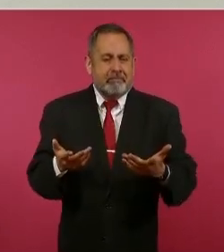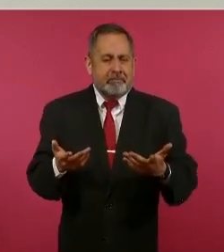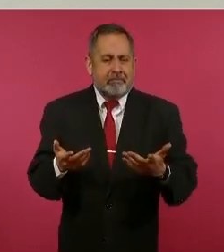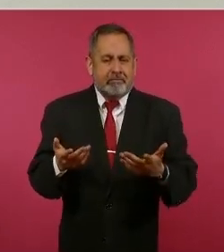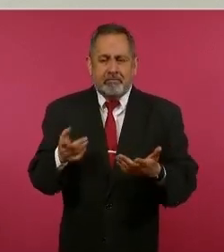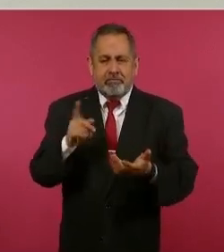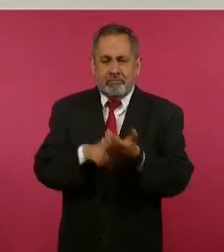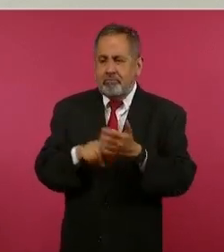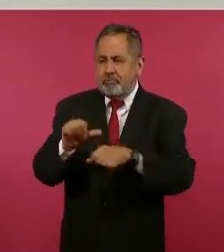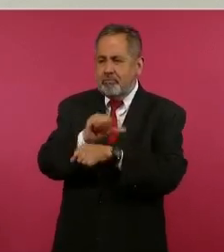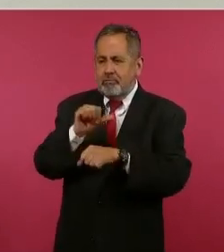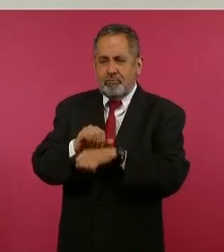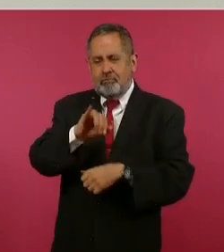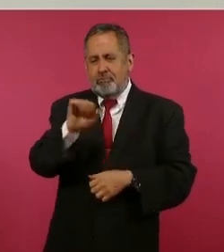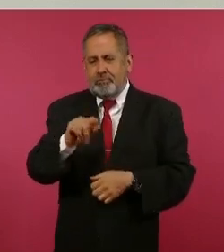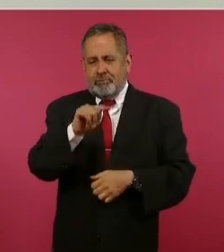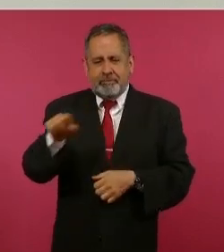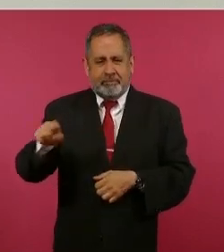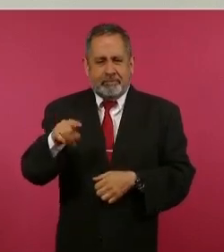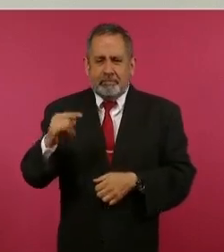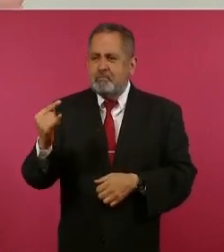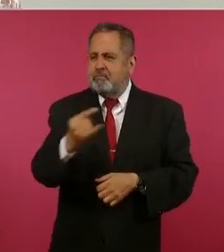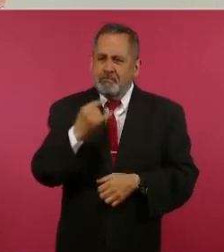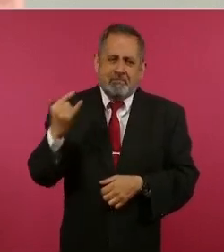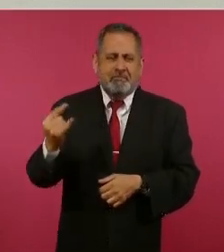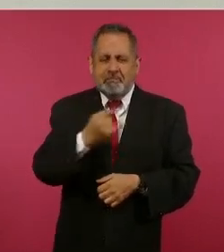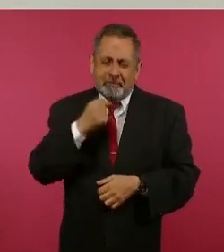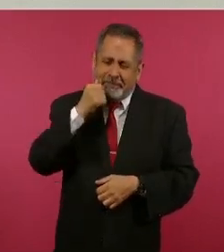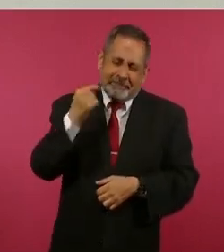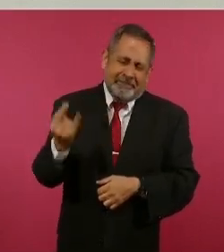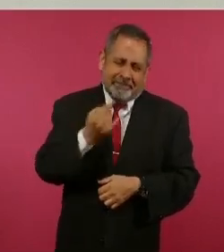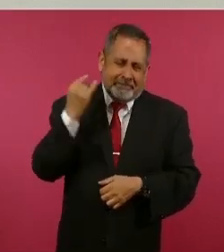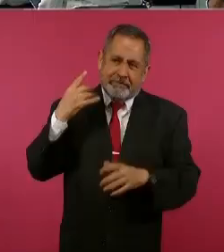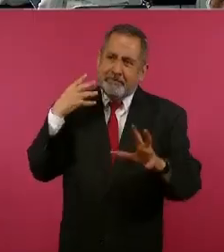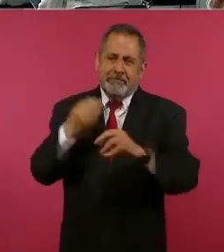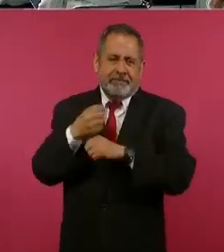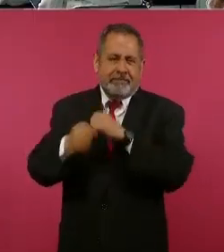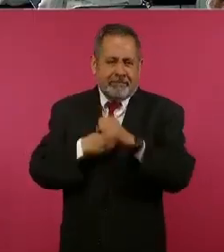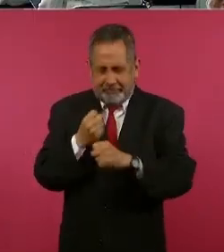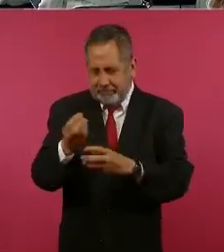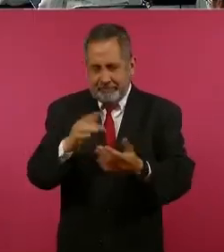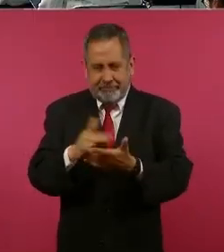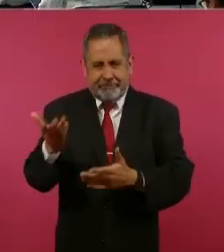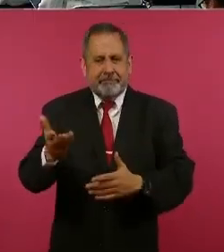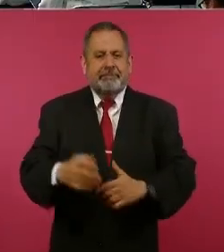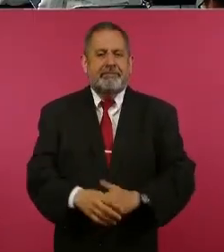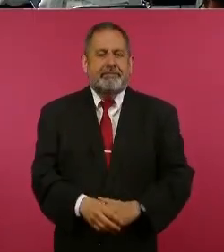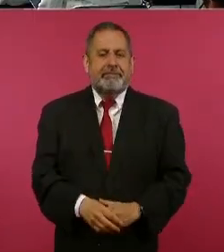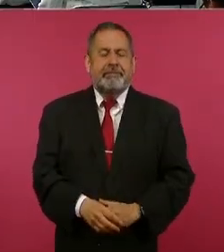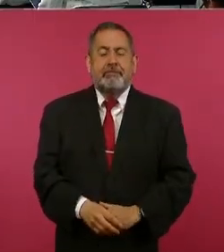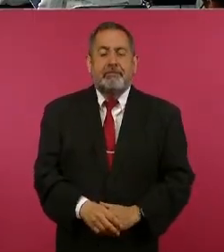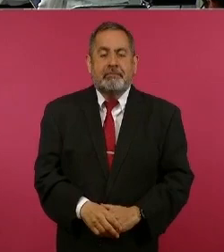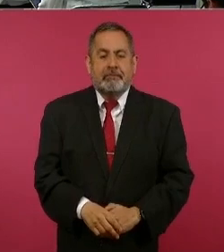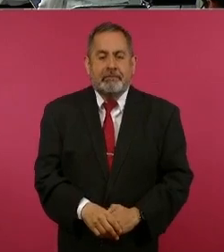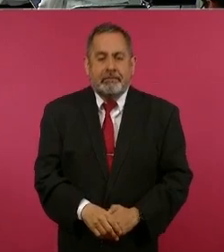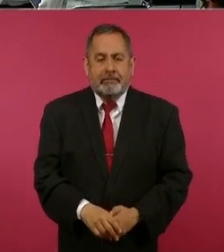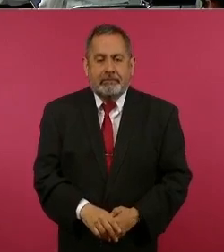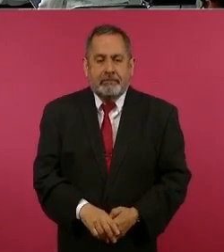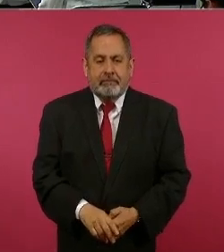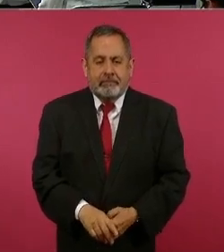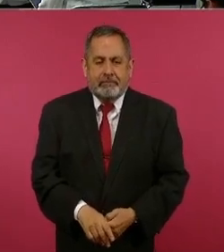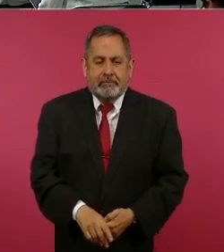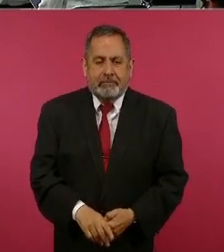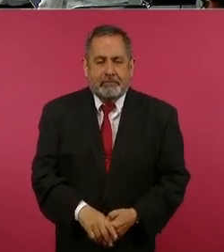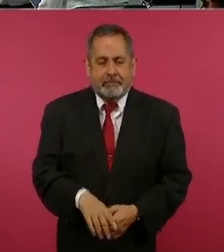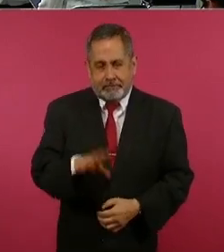estos famosos vehículos Jetta que lo transportaron usted pues todos estos años? Gracias. Sí, bueno,